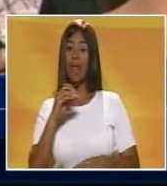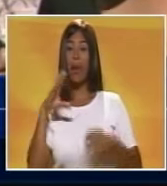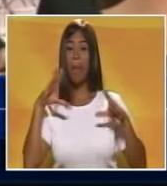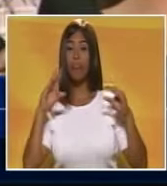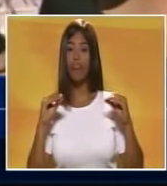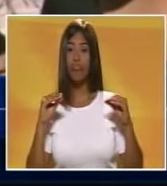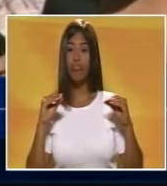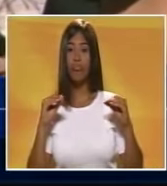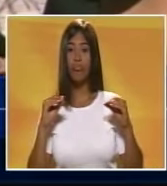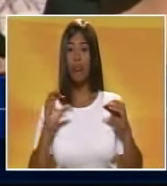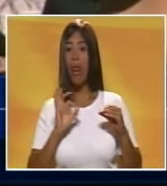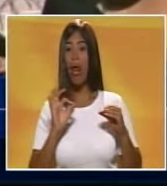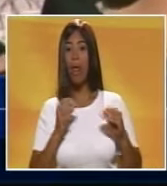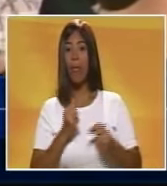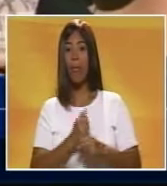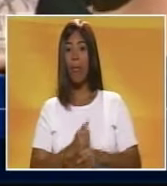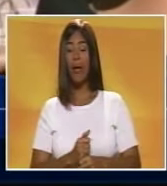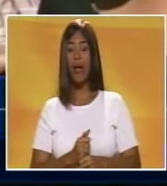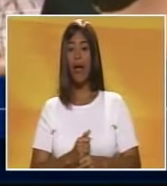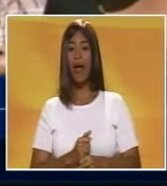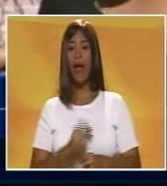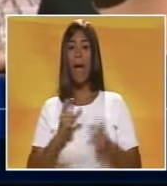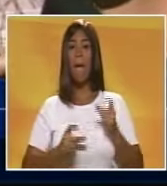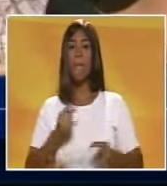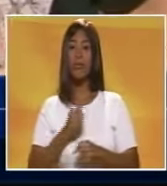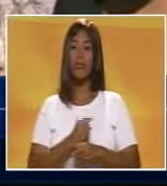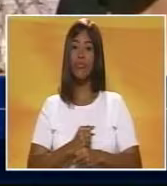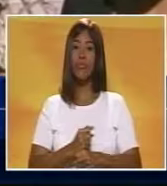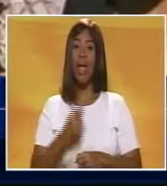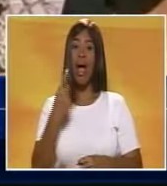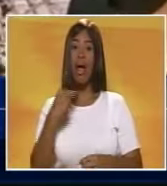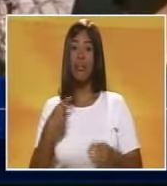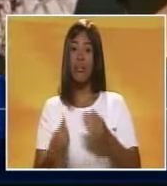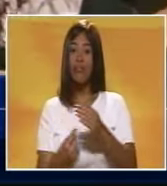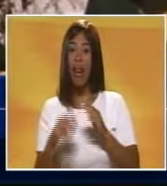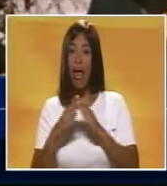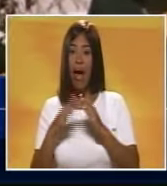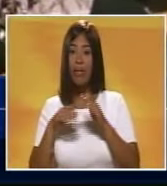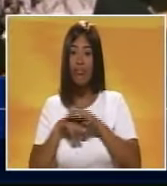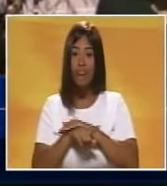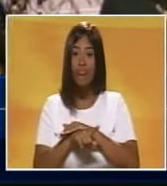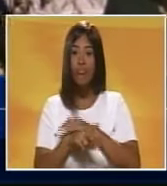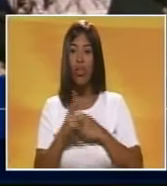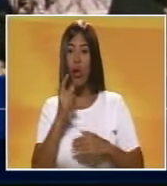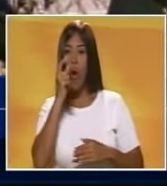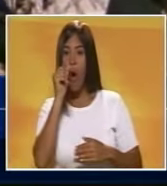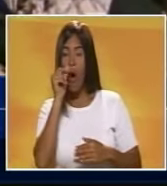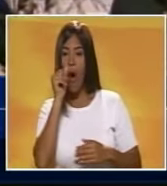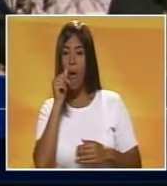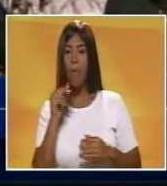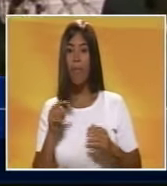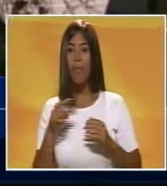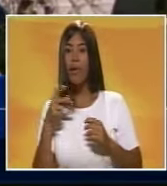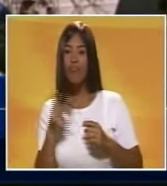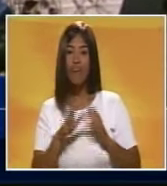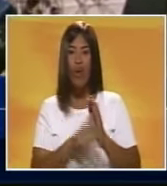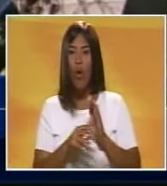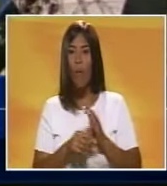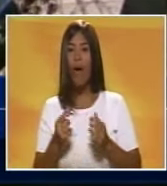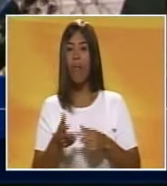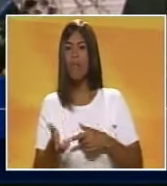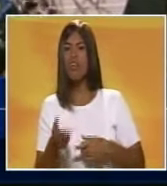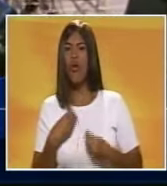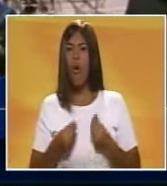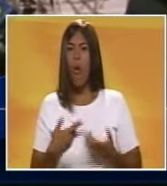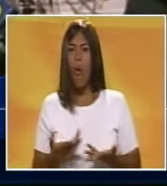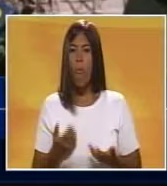luz y tampoco tenemos que estar los muchachos durmiendo. Ayer se nos metieron 2 tipos allá, tuvimos que salir corriendo porque andaban armados. ¿Cómo hacemos?